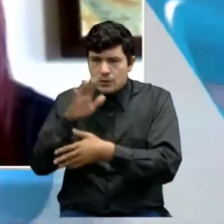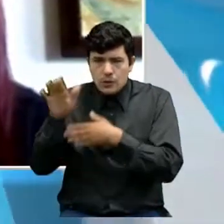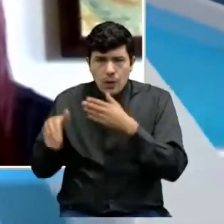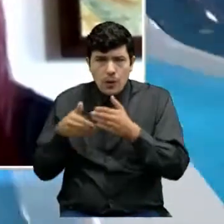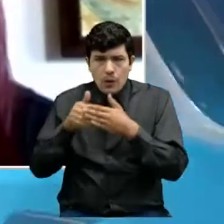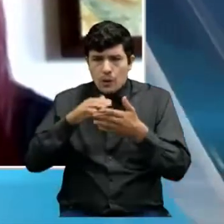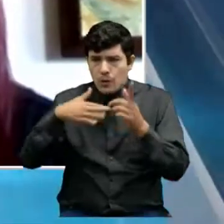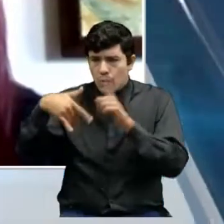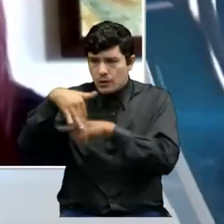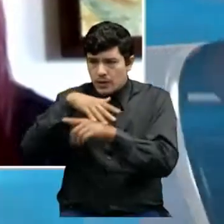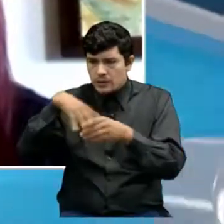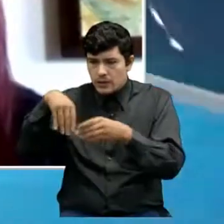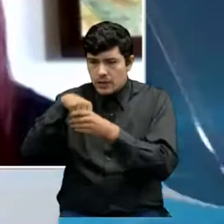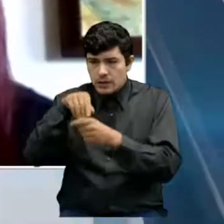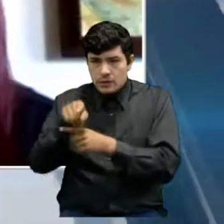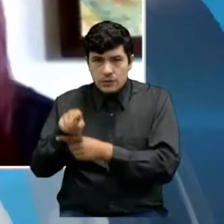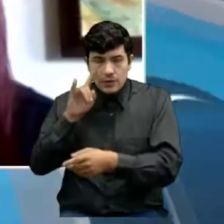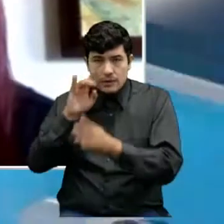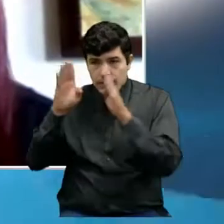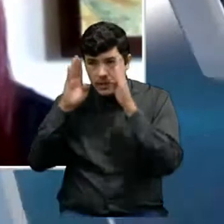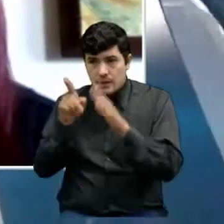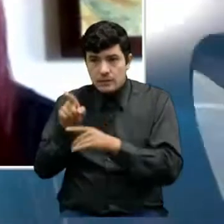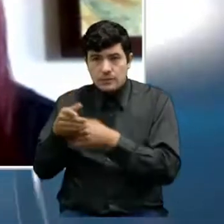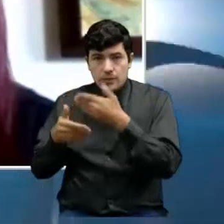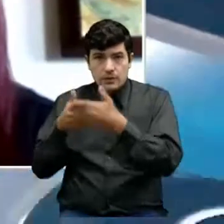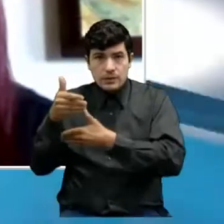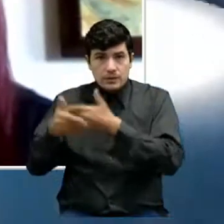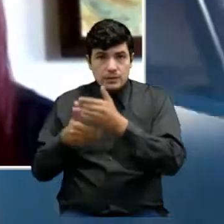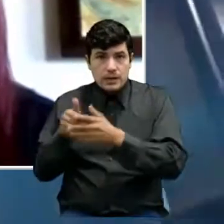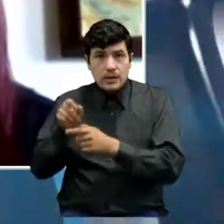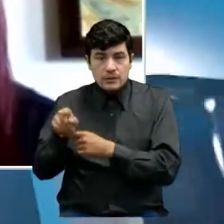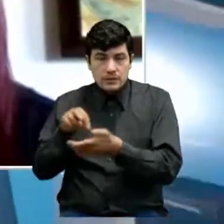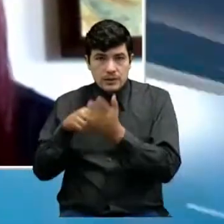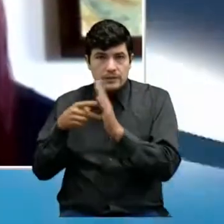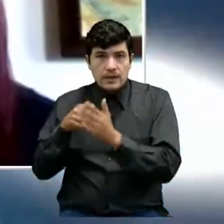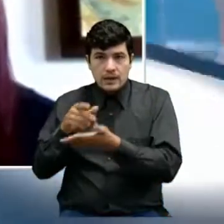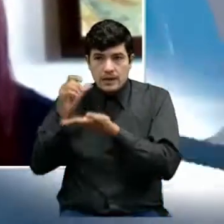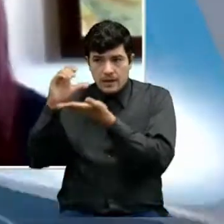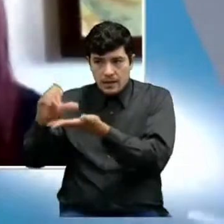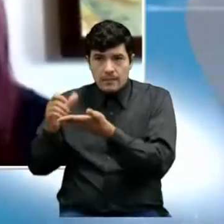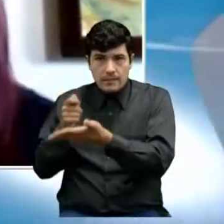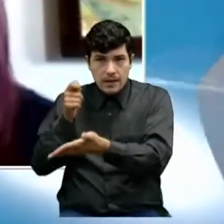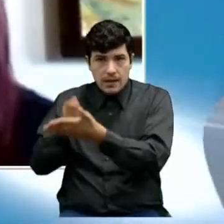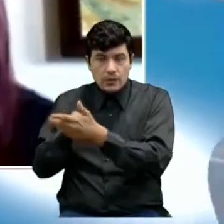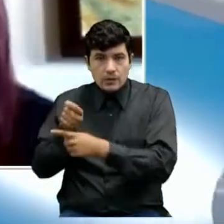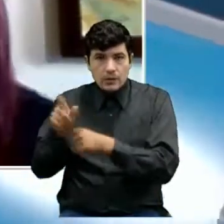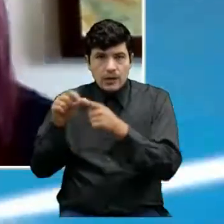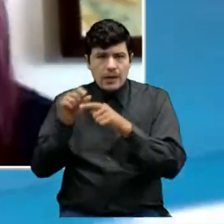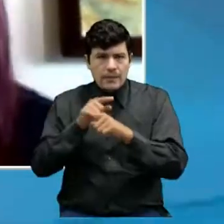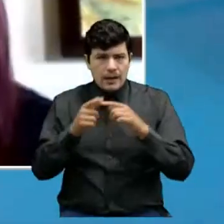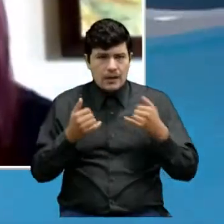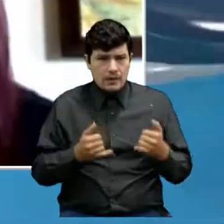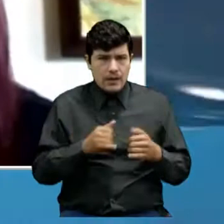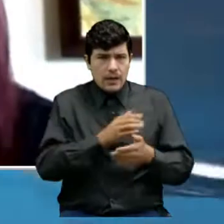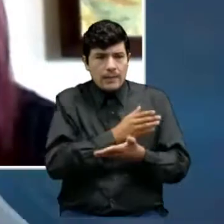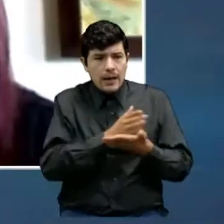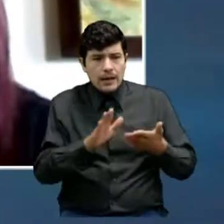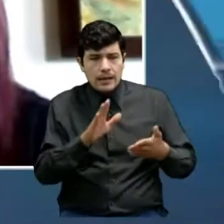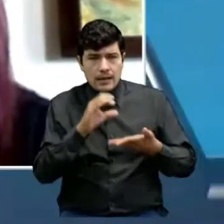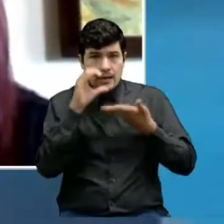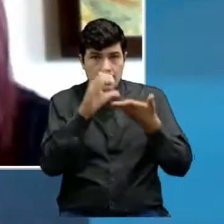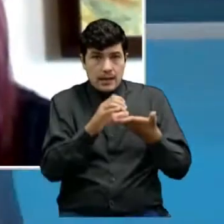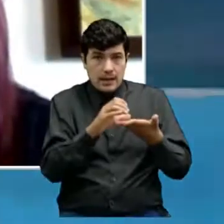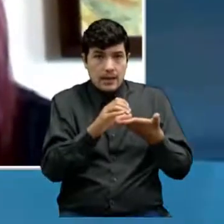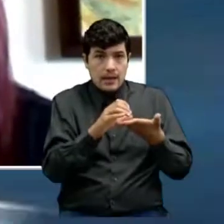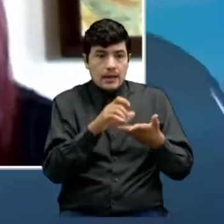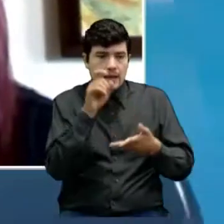está contemplado como extrasalarial y el salarial es base para la prima. Para que sea algo extrasalarial tenemos que haberlo acordado